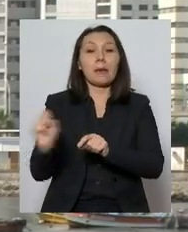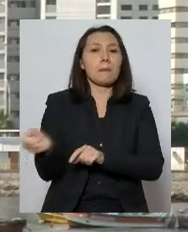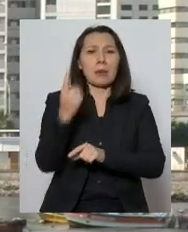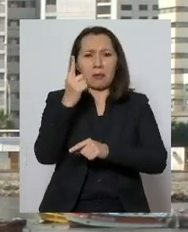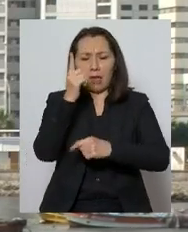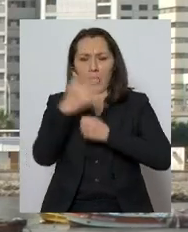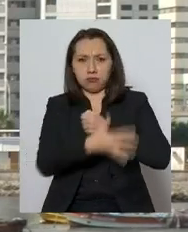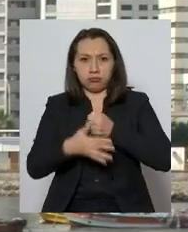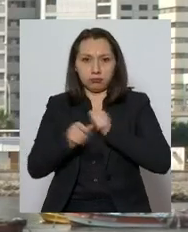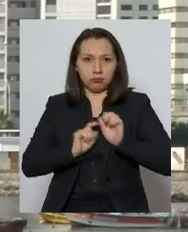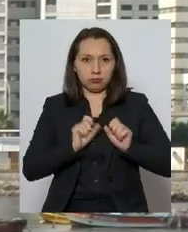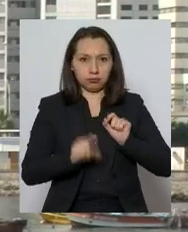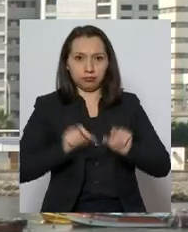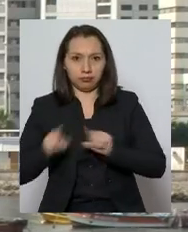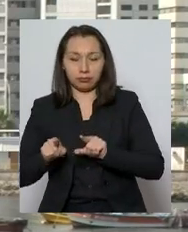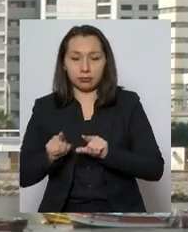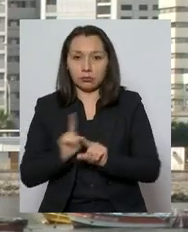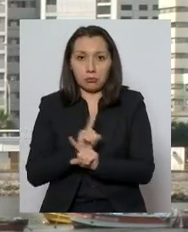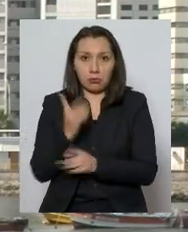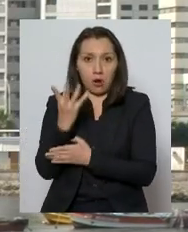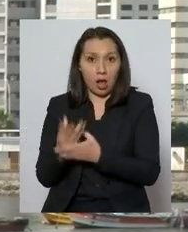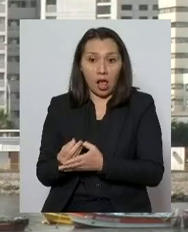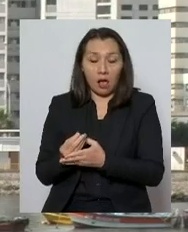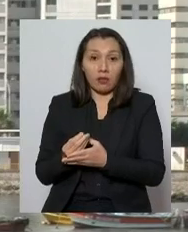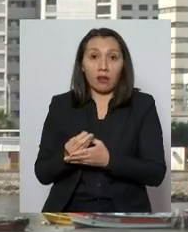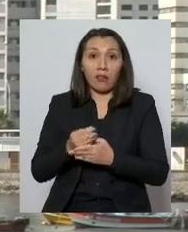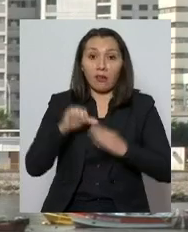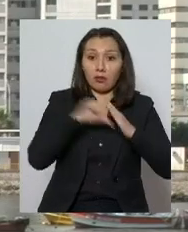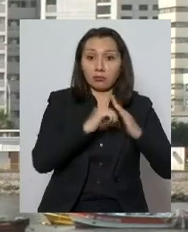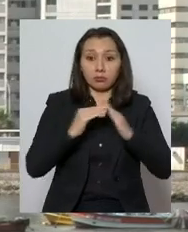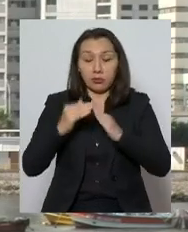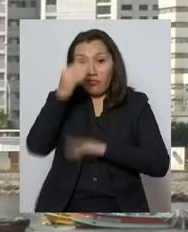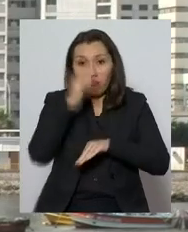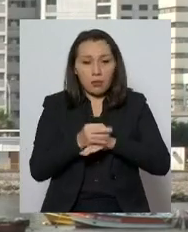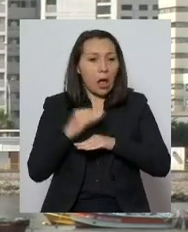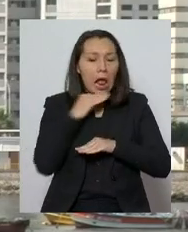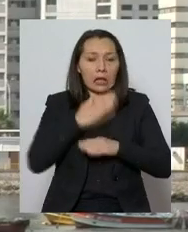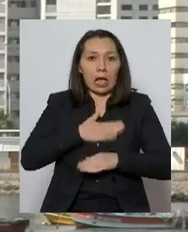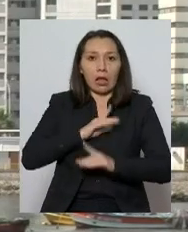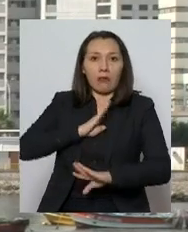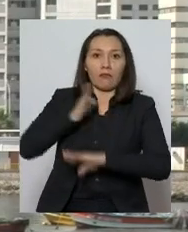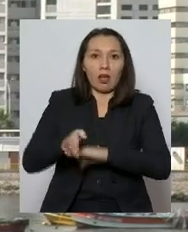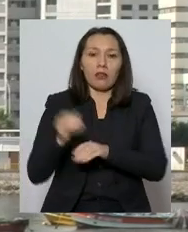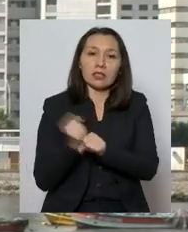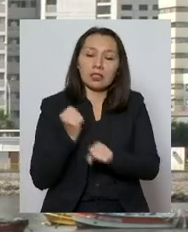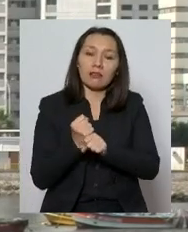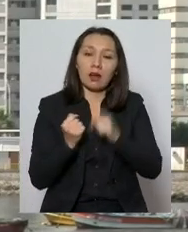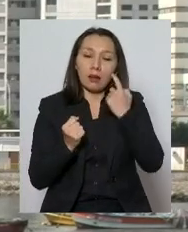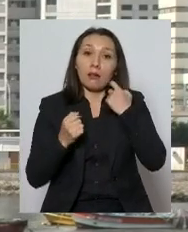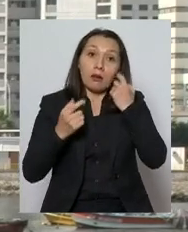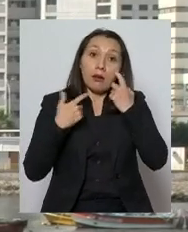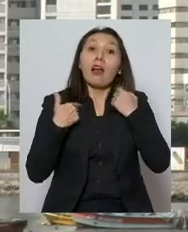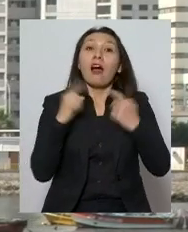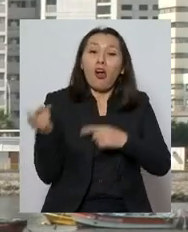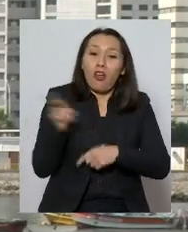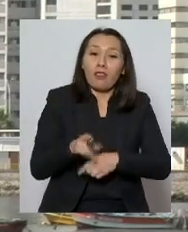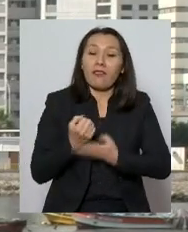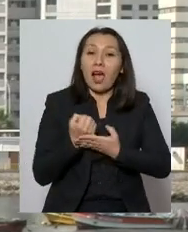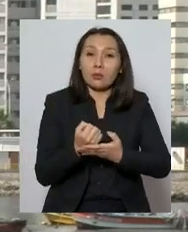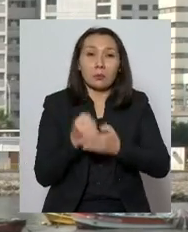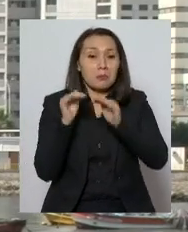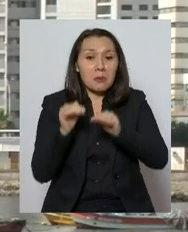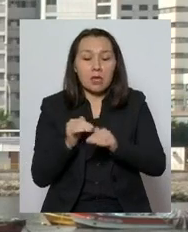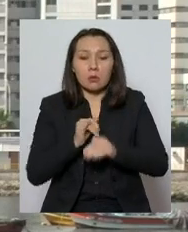línea, que no ha terminado apenas su cuarentena por una enfermedad y quieren volver a trabajar, quieren volver a ayudar con las